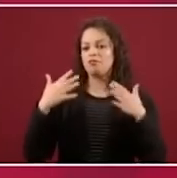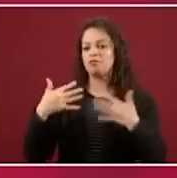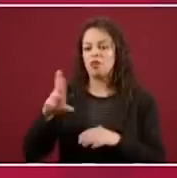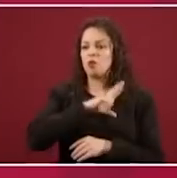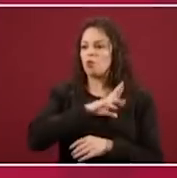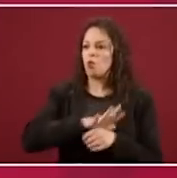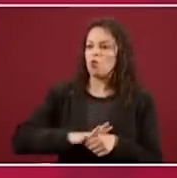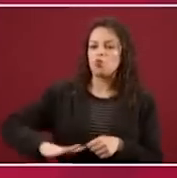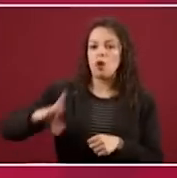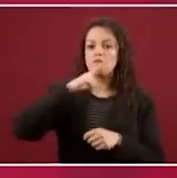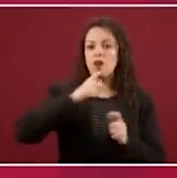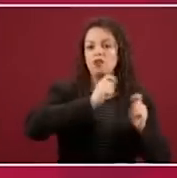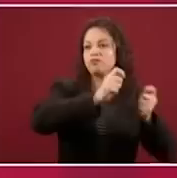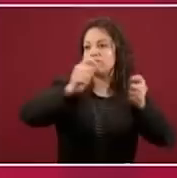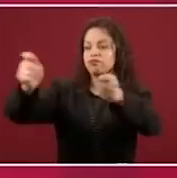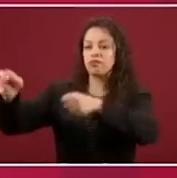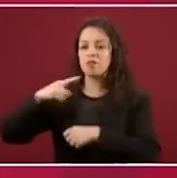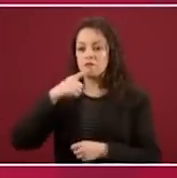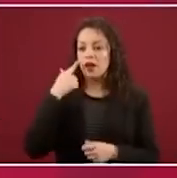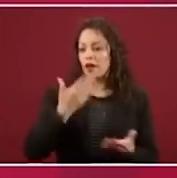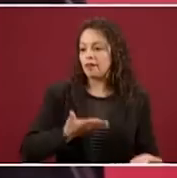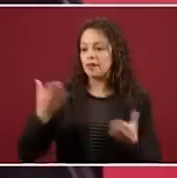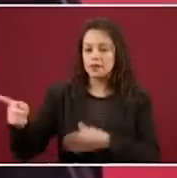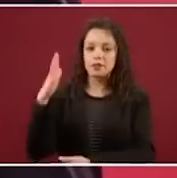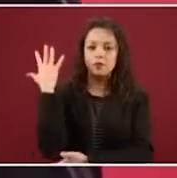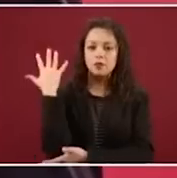subrogaron. Miren lo de las guarderías.